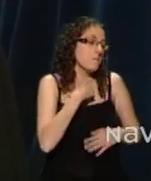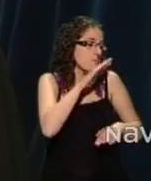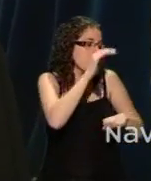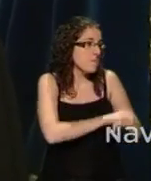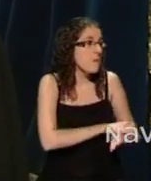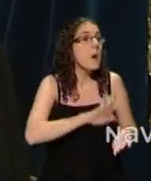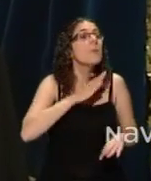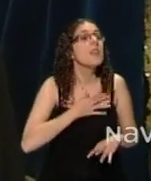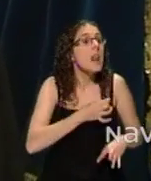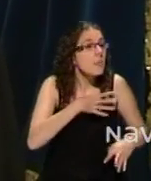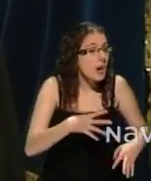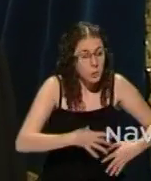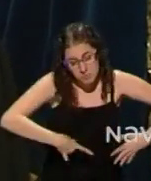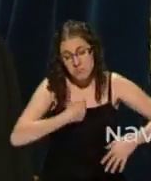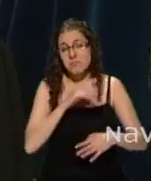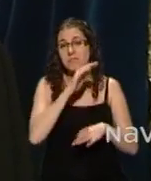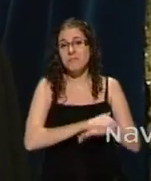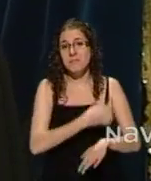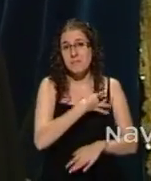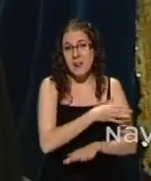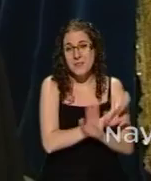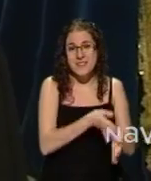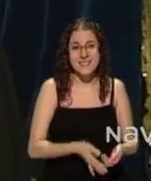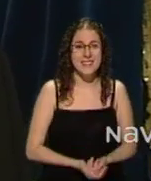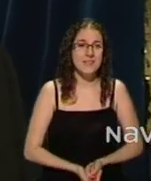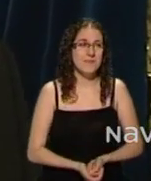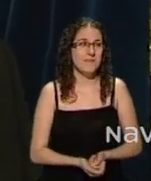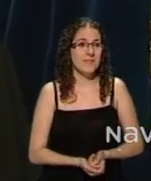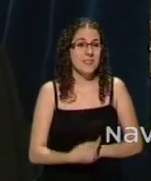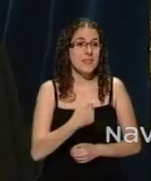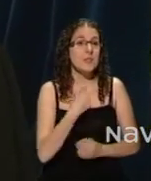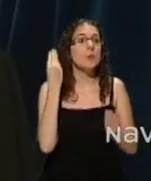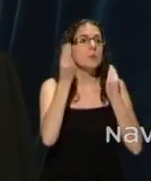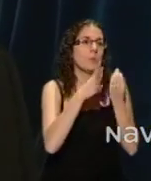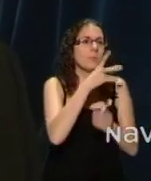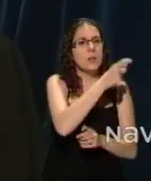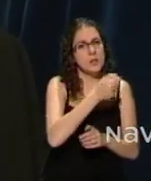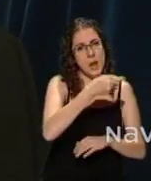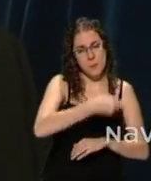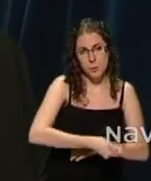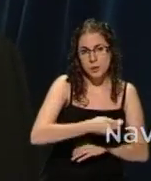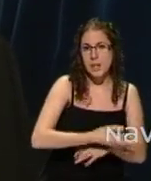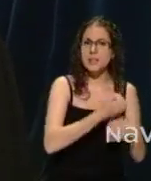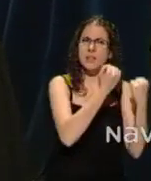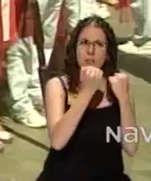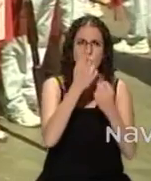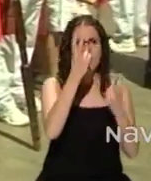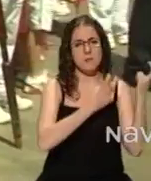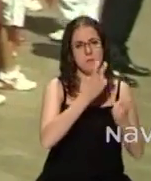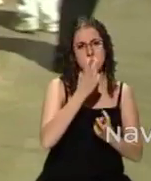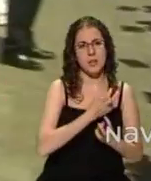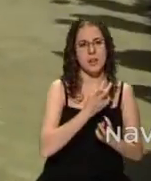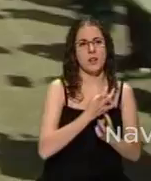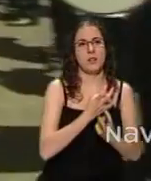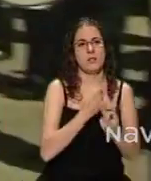cierto, sí, o sea, vamos, yo creo que por las autoridades que vienen y demás, que vienen a compartir con nosotros esta jornada, pues